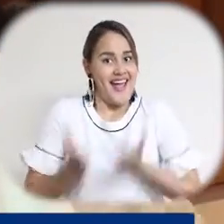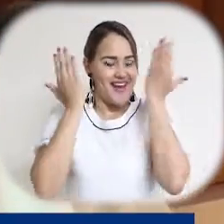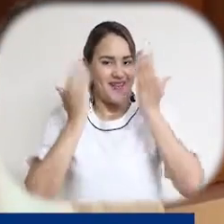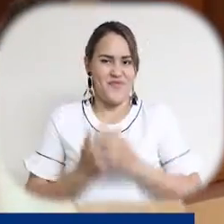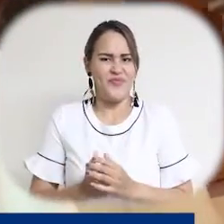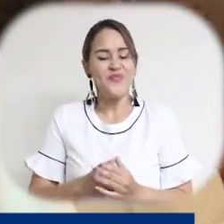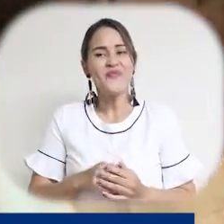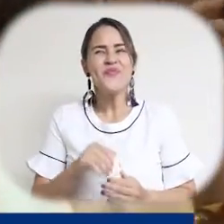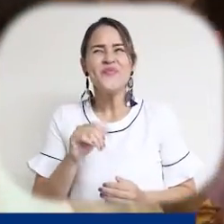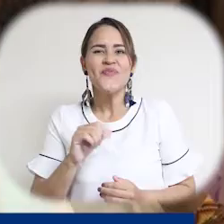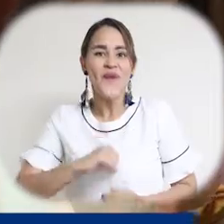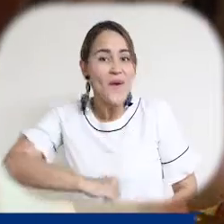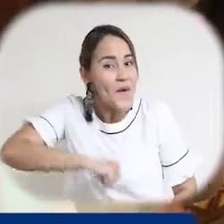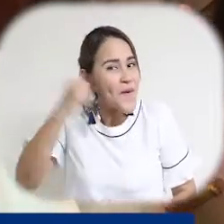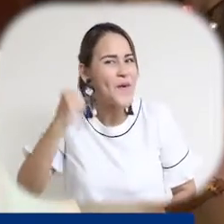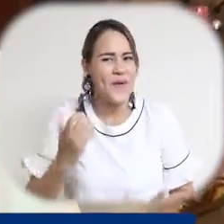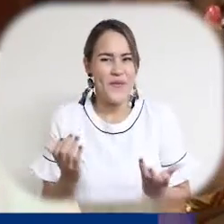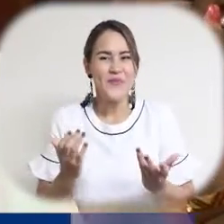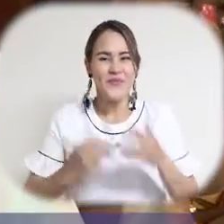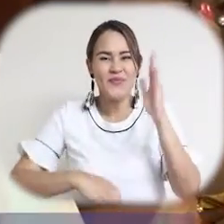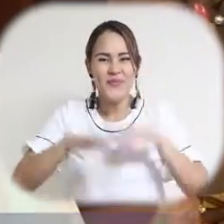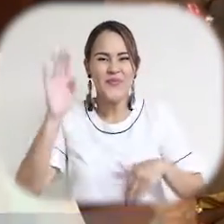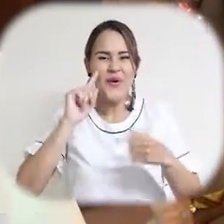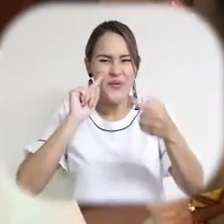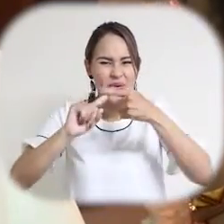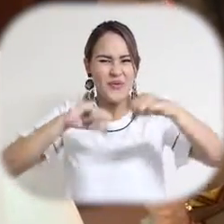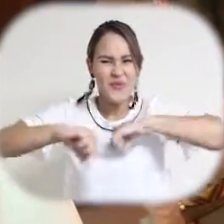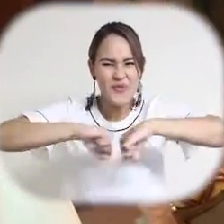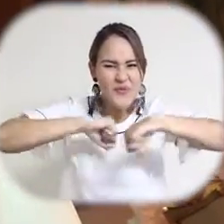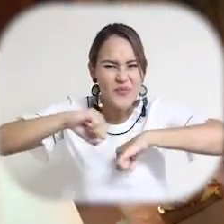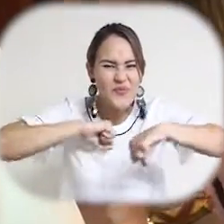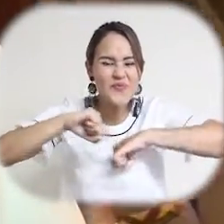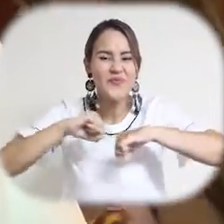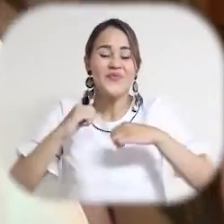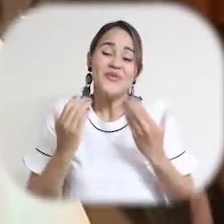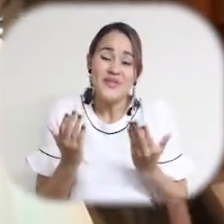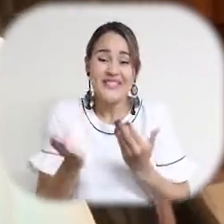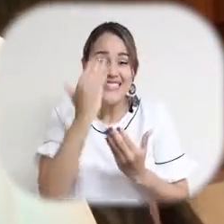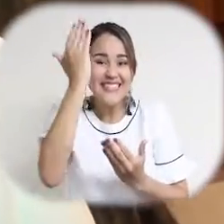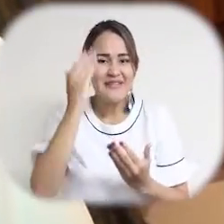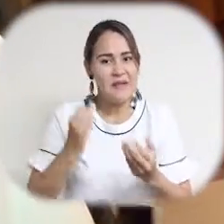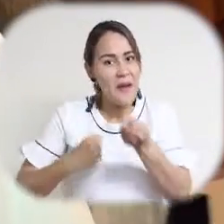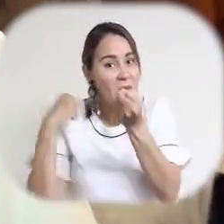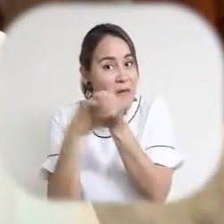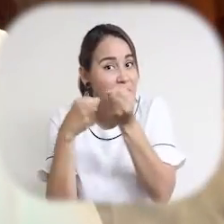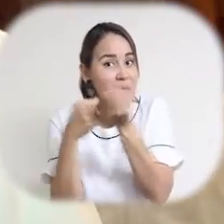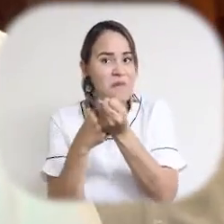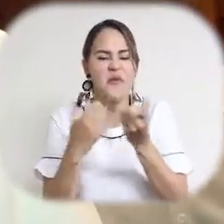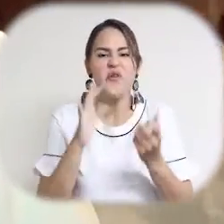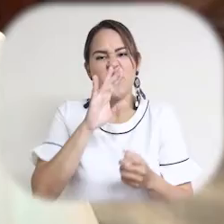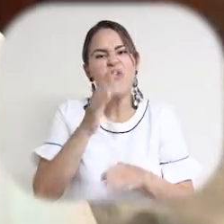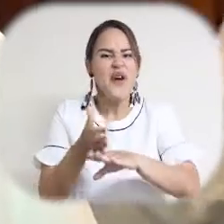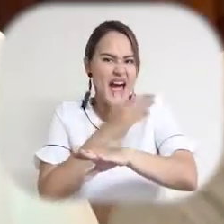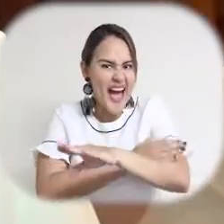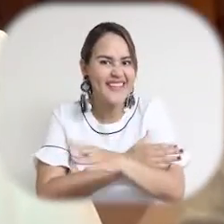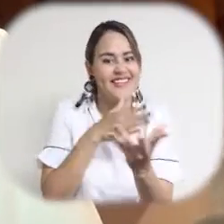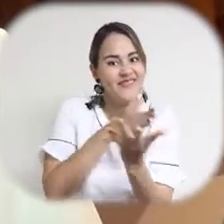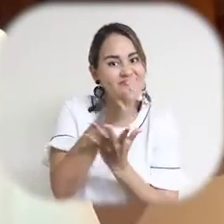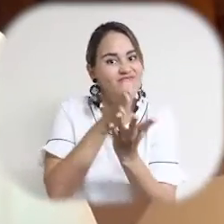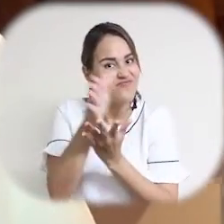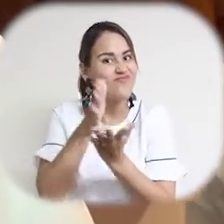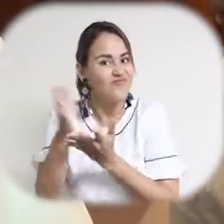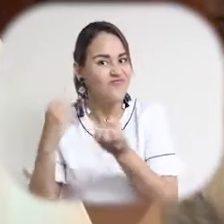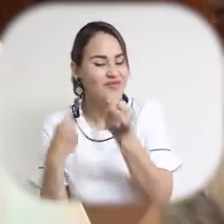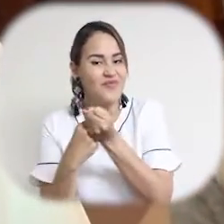y de orgullo de haber podido participar como pionero en dos programas antiguos